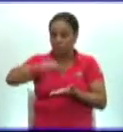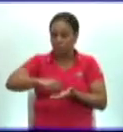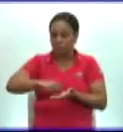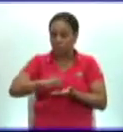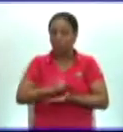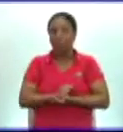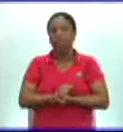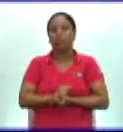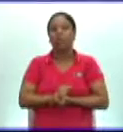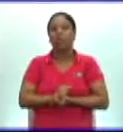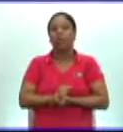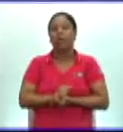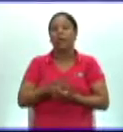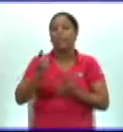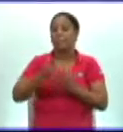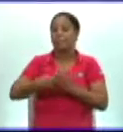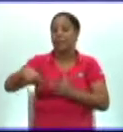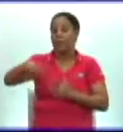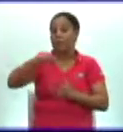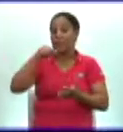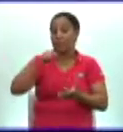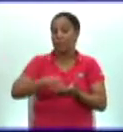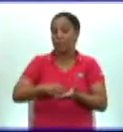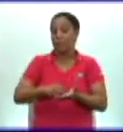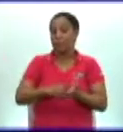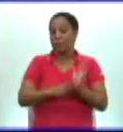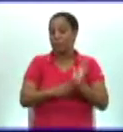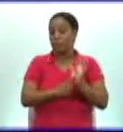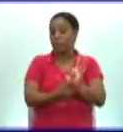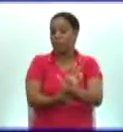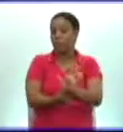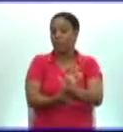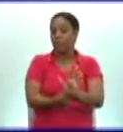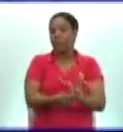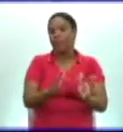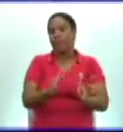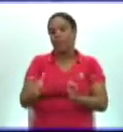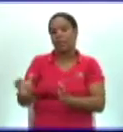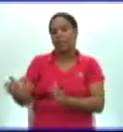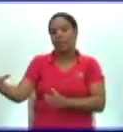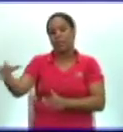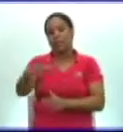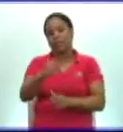para ese punto que nos represente las partes de todo el cuerpo.